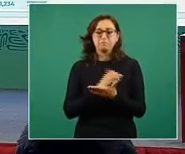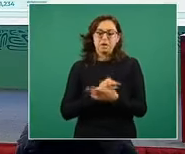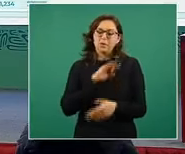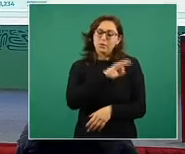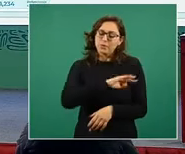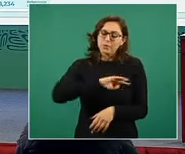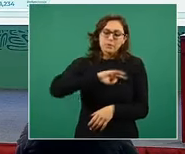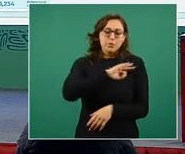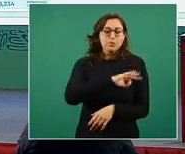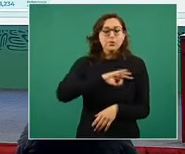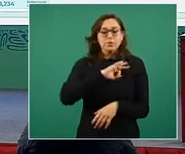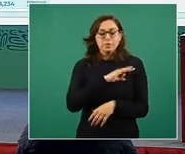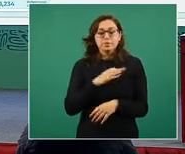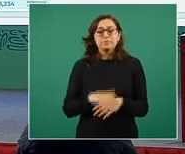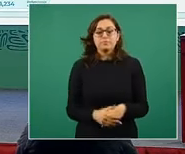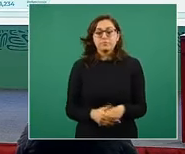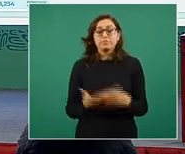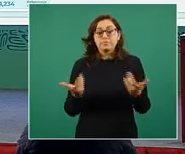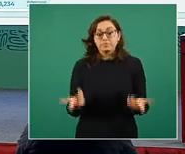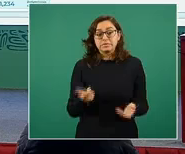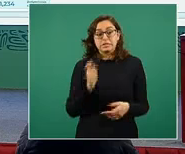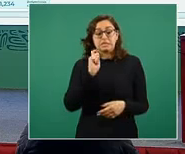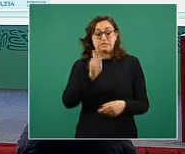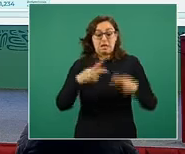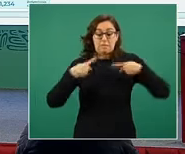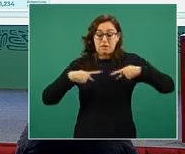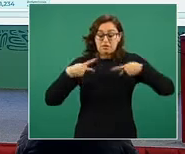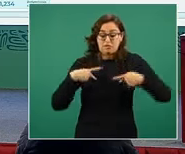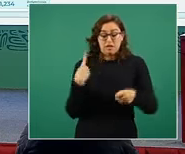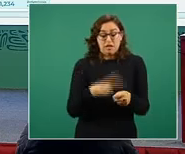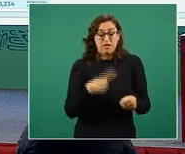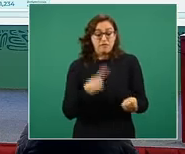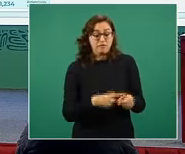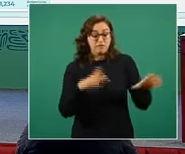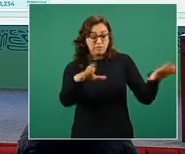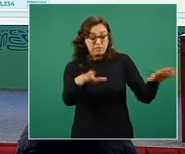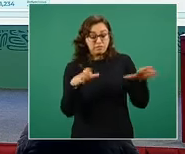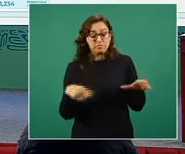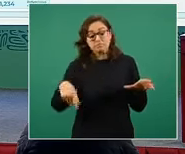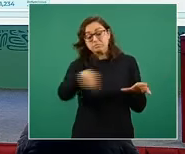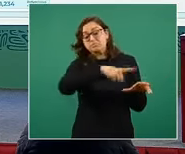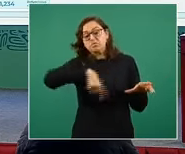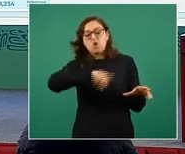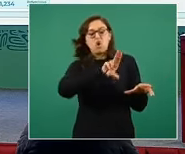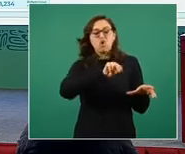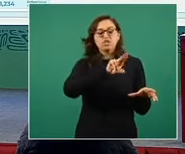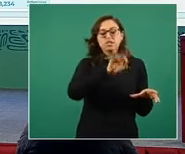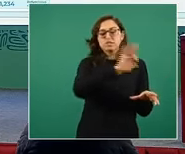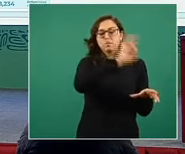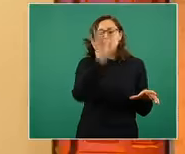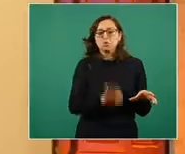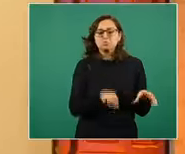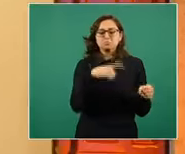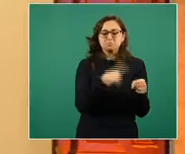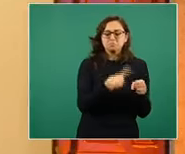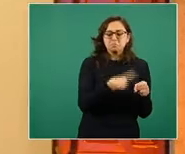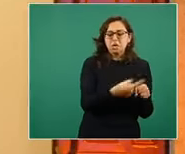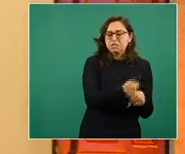las personas, hasta un 80% de ellas, desarrollan COVID leve, por lo tanto, no necesitan ni